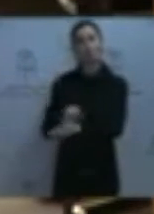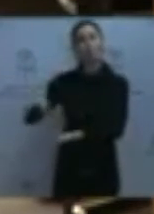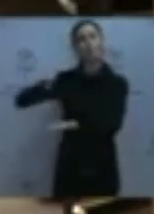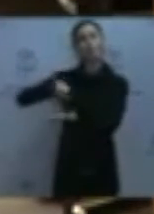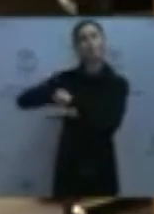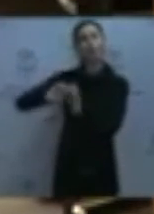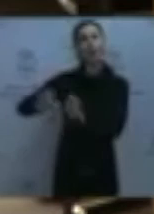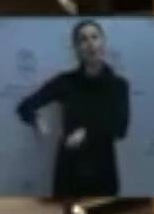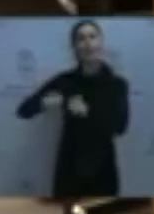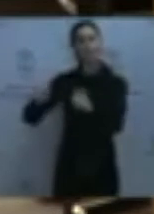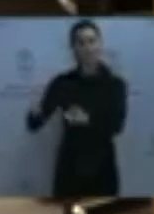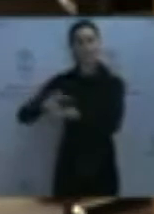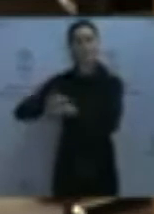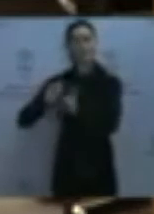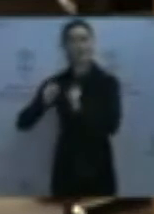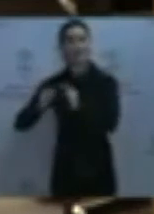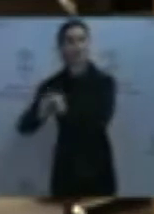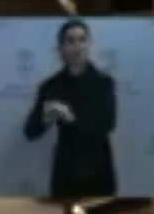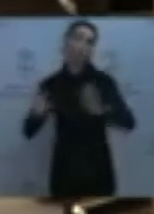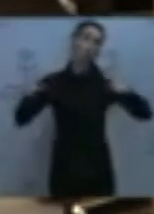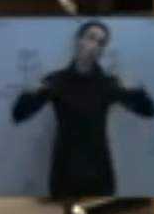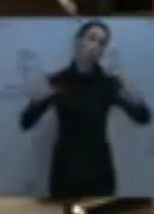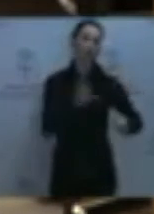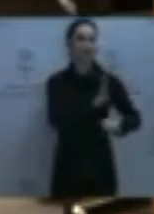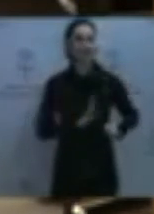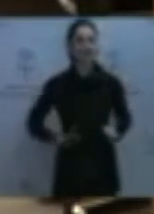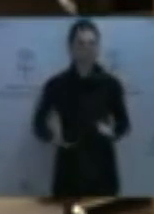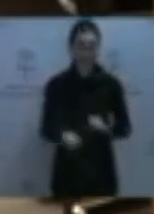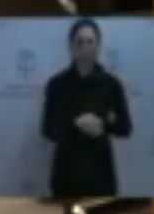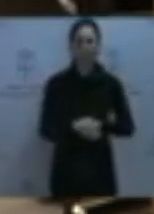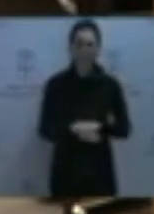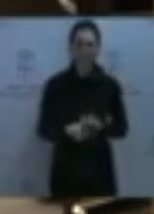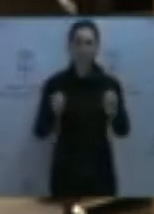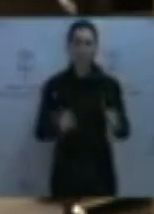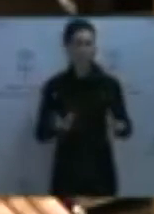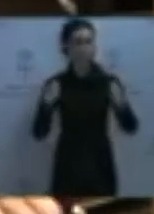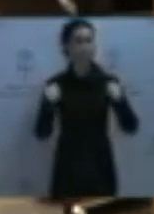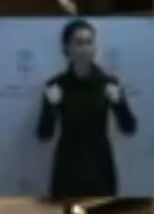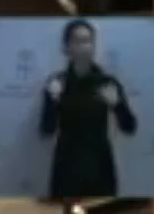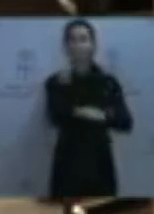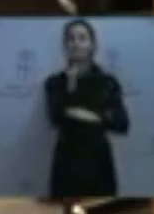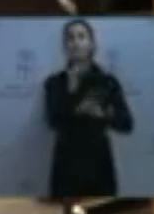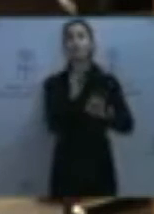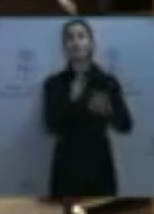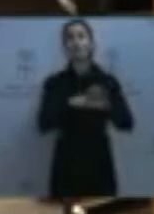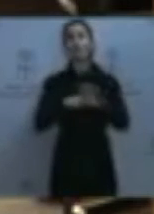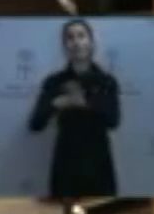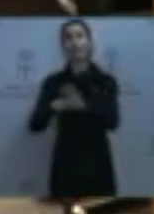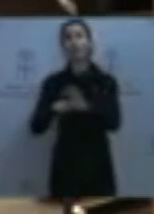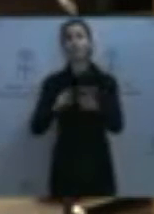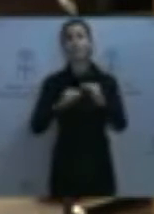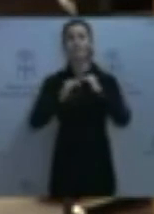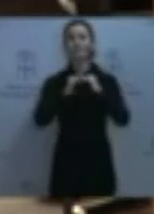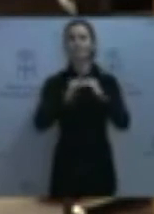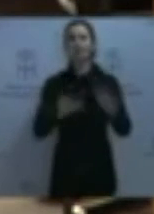del caso Niemeyer. Vaya la interinidad, ¿no?, de nuestros representantes institucionales cuando tenían que ser las plantillas las que fuesen completamente estables.